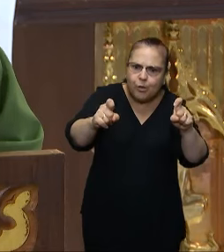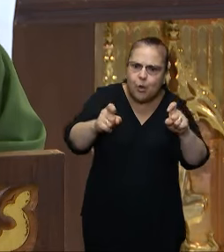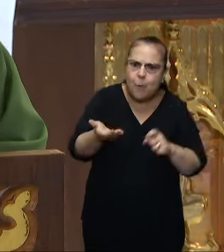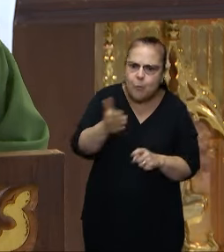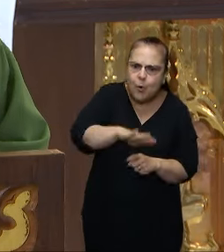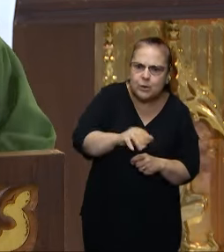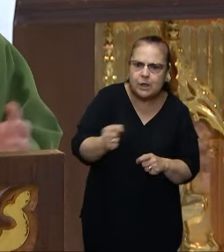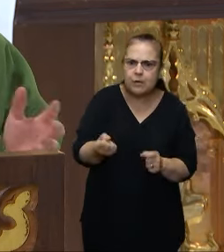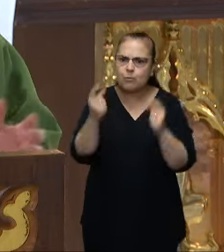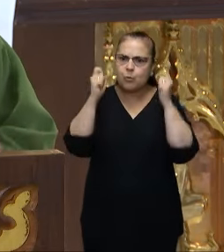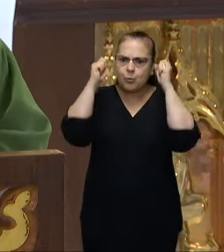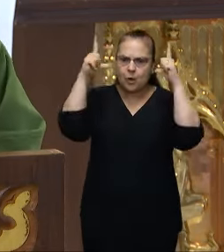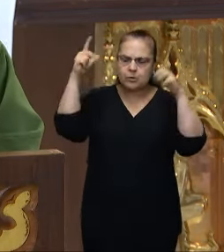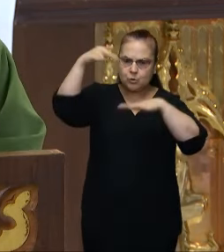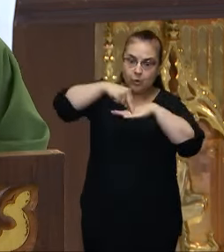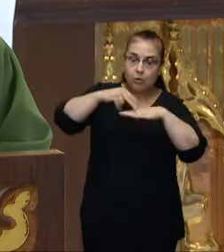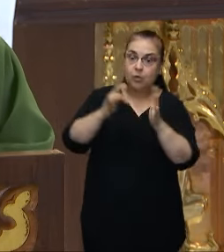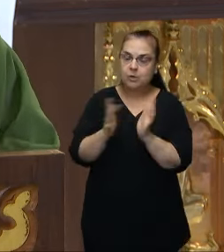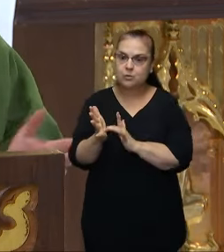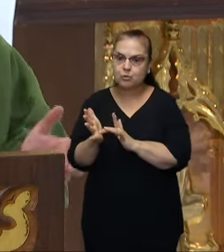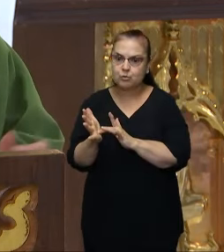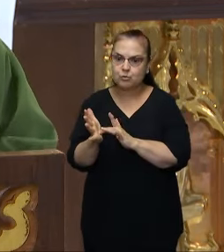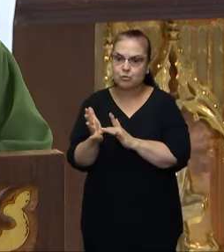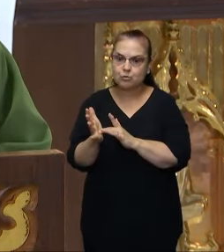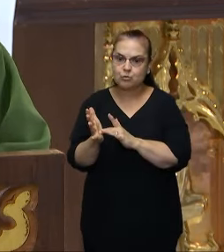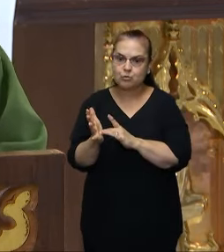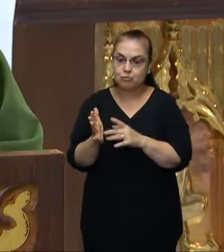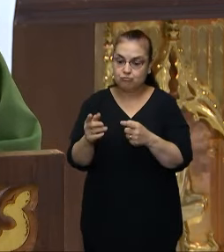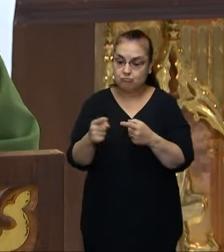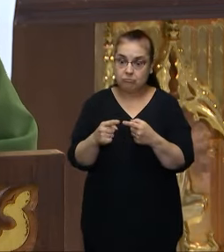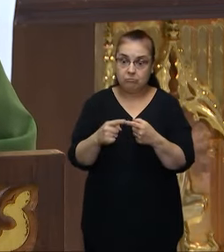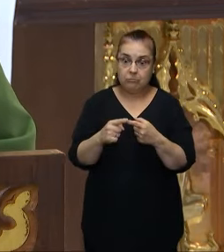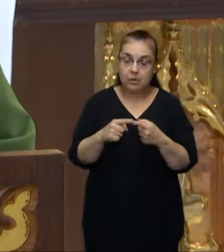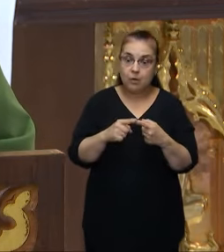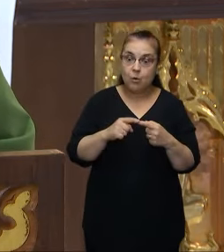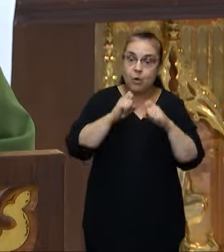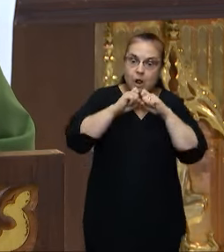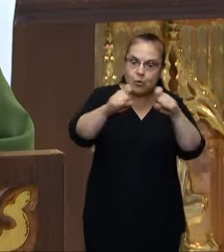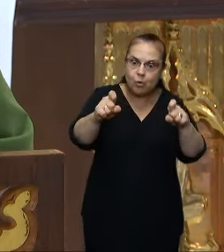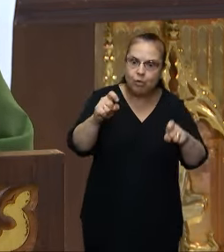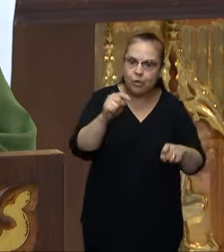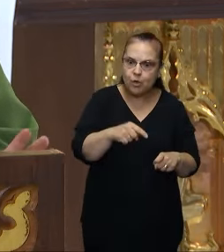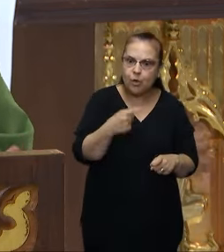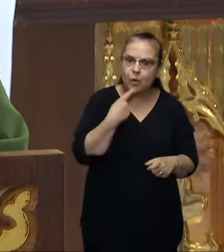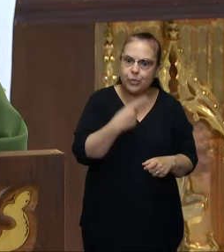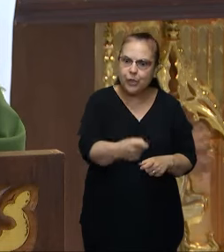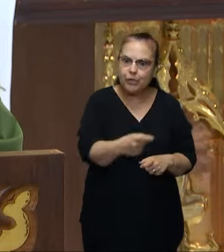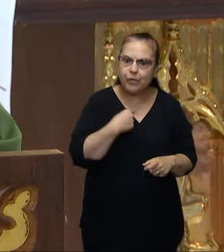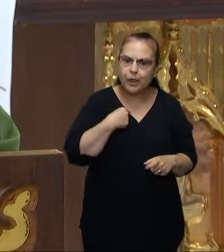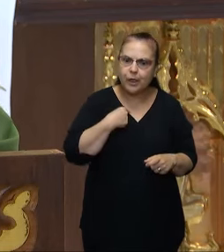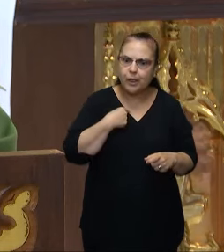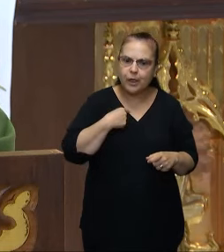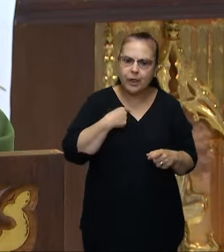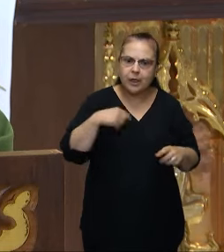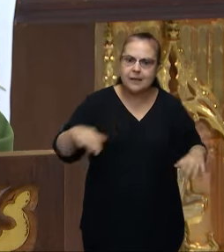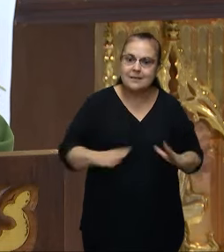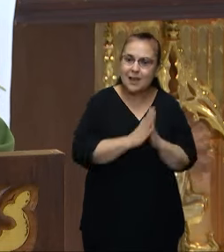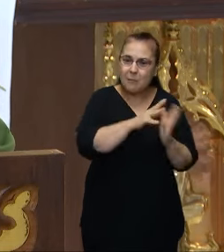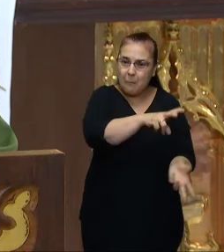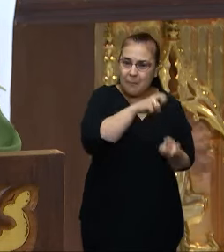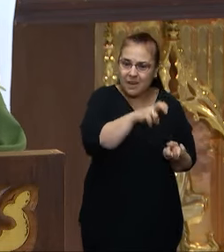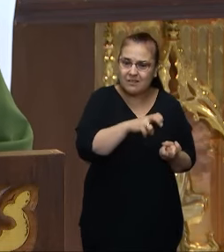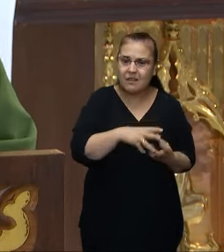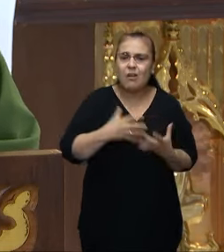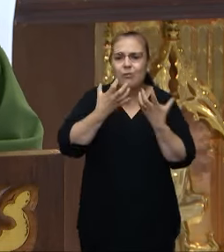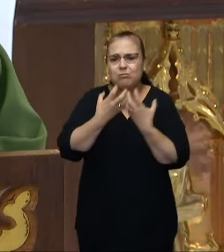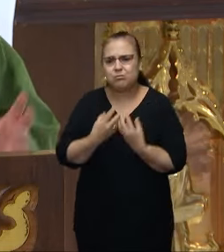Jesús un anuncio que según dice el evangelista causa tristeza en los